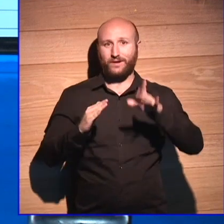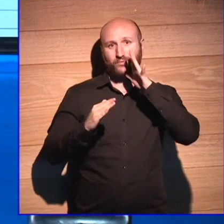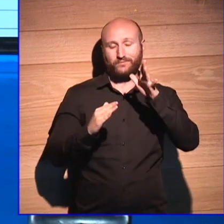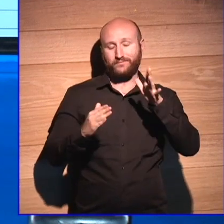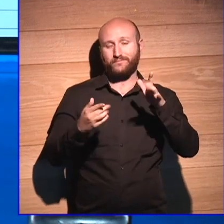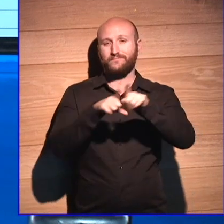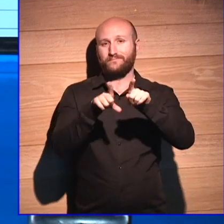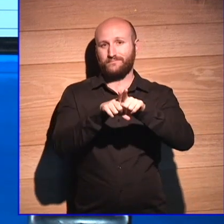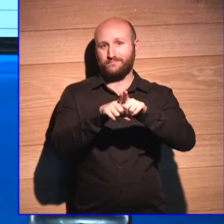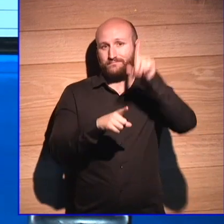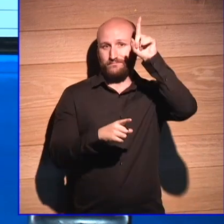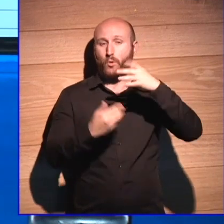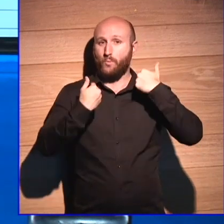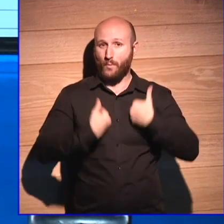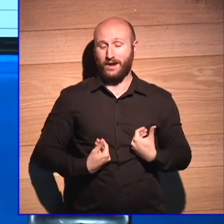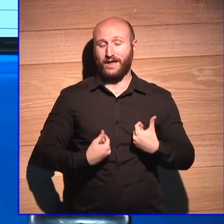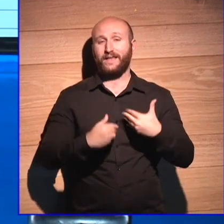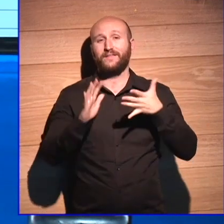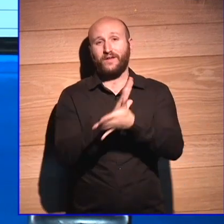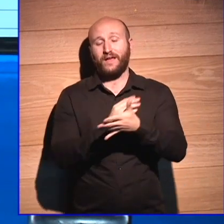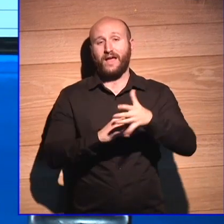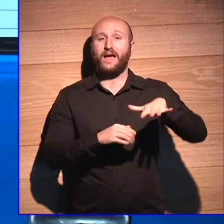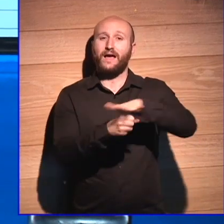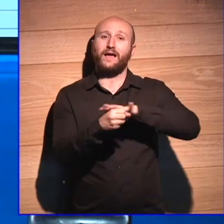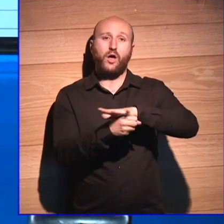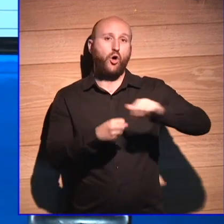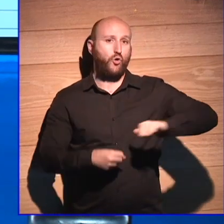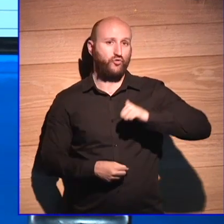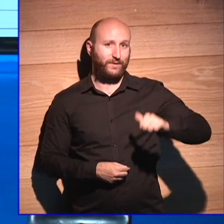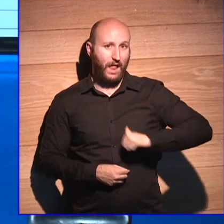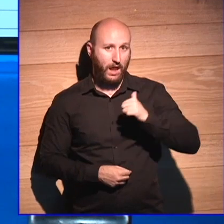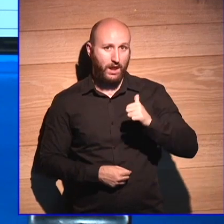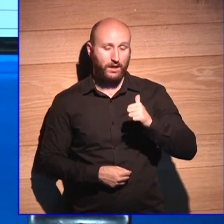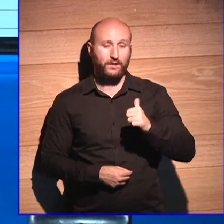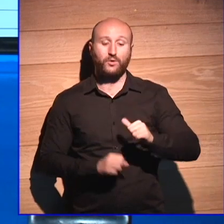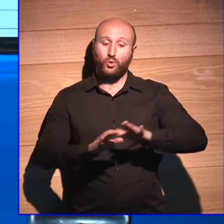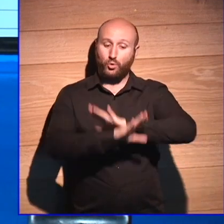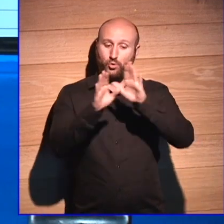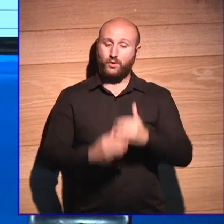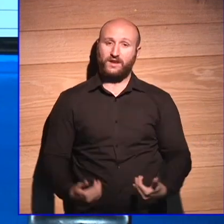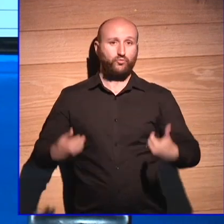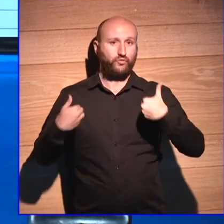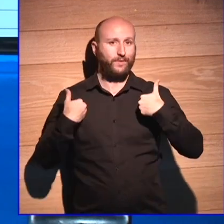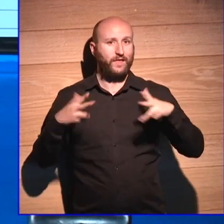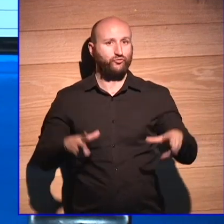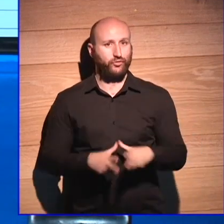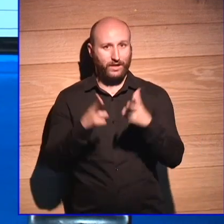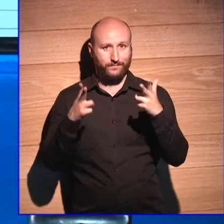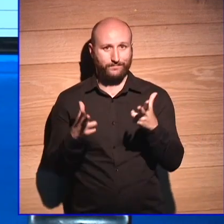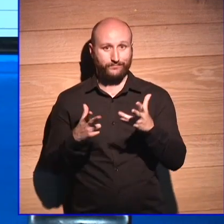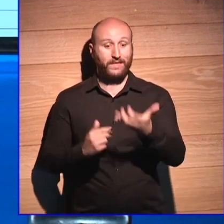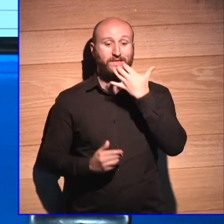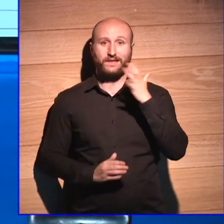bien en entornos hospitalarios, digamos, y la responsabilidad social de cuando un